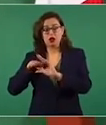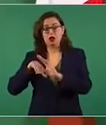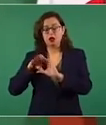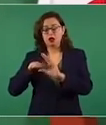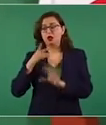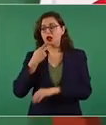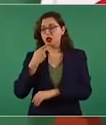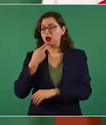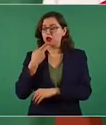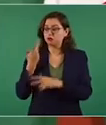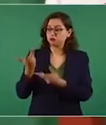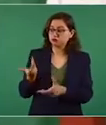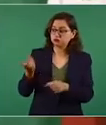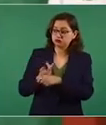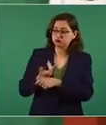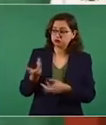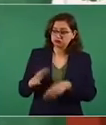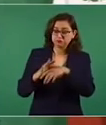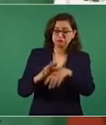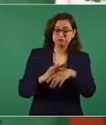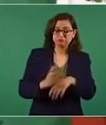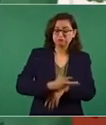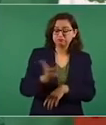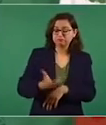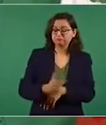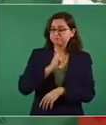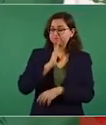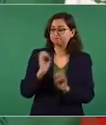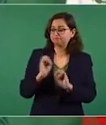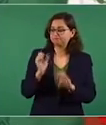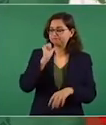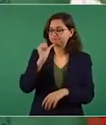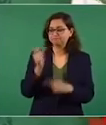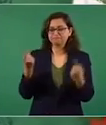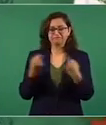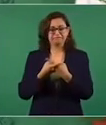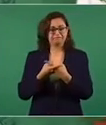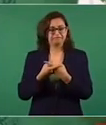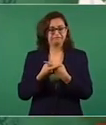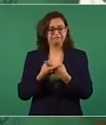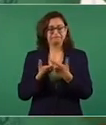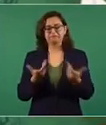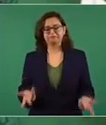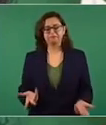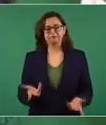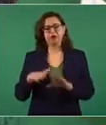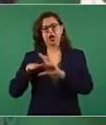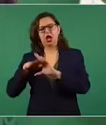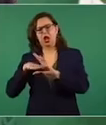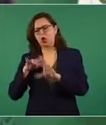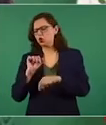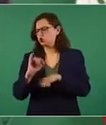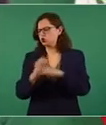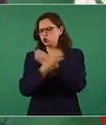Decir, nos importa la educación y más la educación pública, pero en los hechos